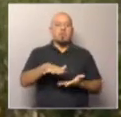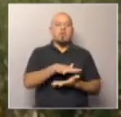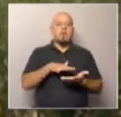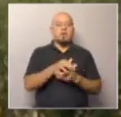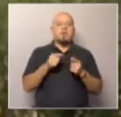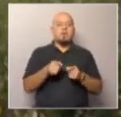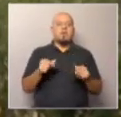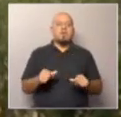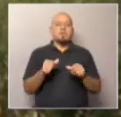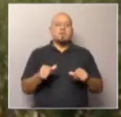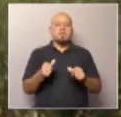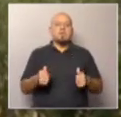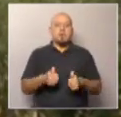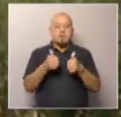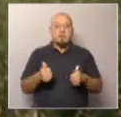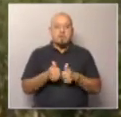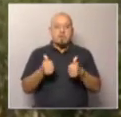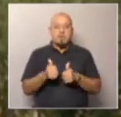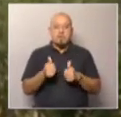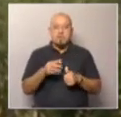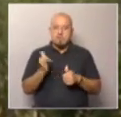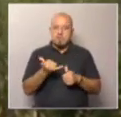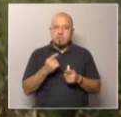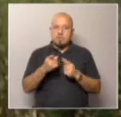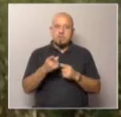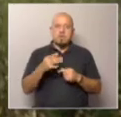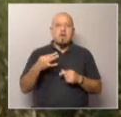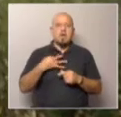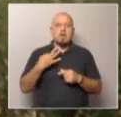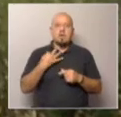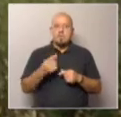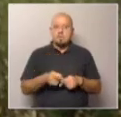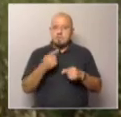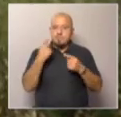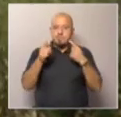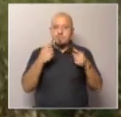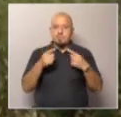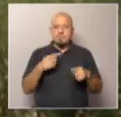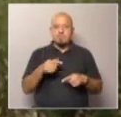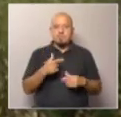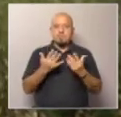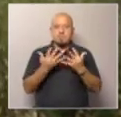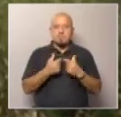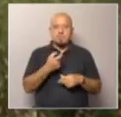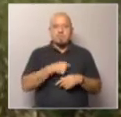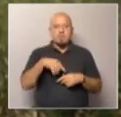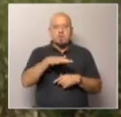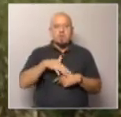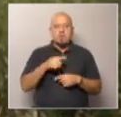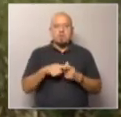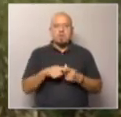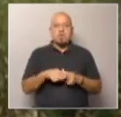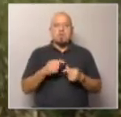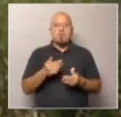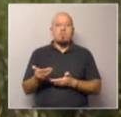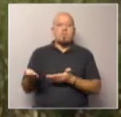realizando diferentes actividades desde hace ya un par de años, donde diferentes organizaciones sociales, movidas barriales y demás